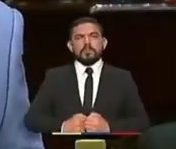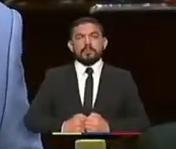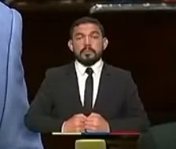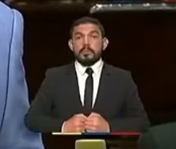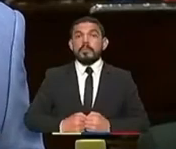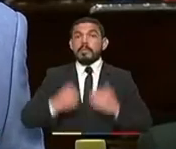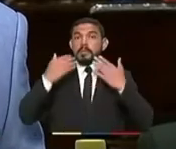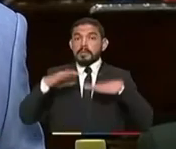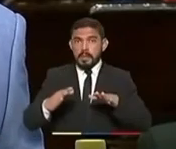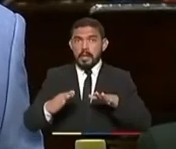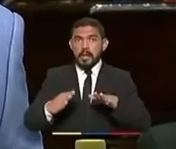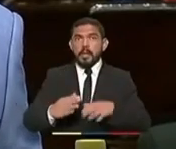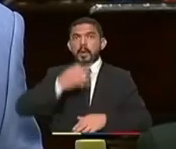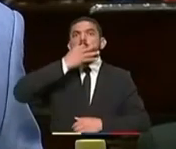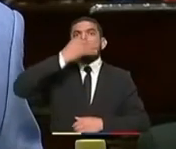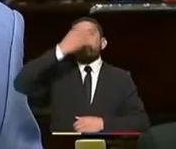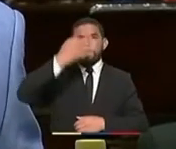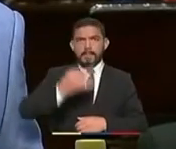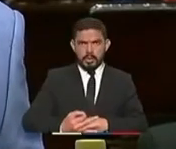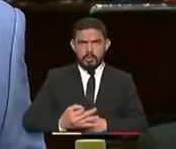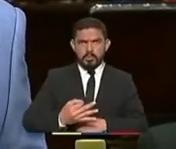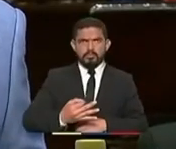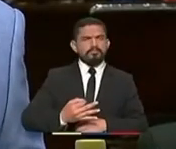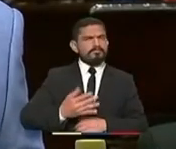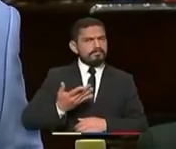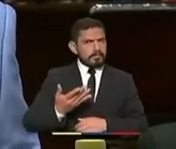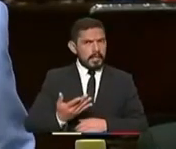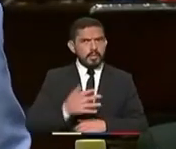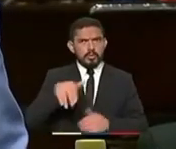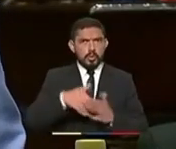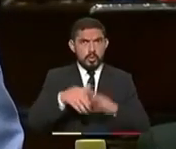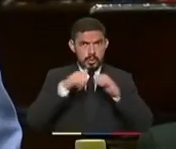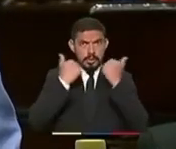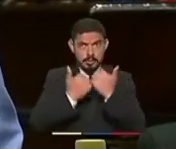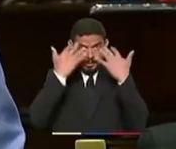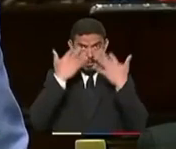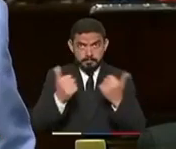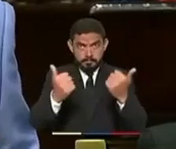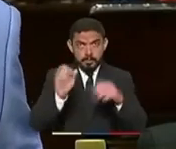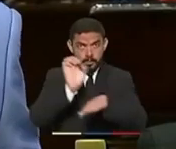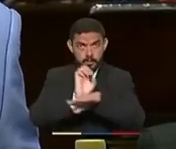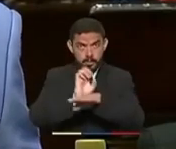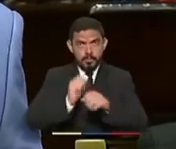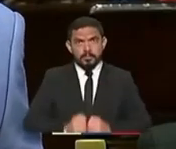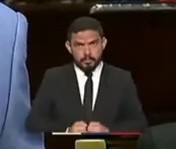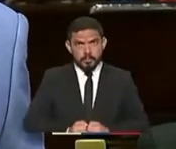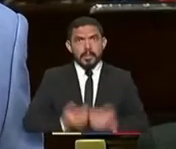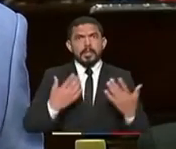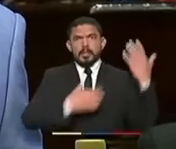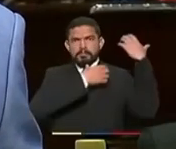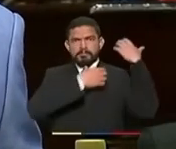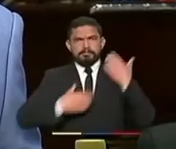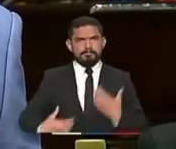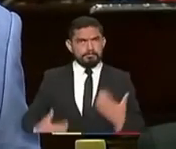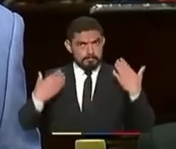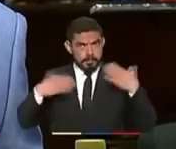y luego de haber prestado el juramento correspondiente ante la Asamblea Nacional del Ecuador y de ser debidamente